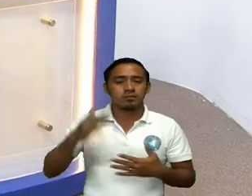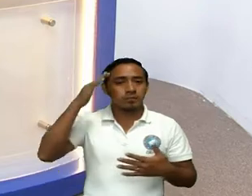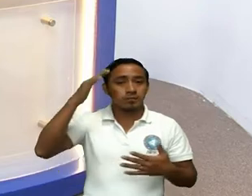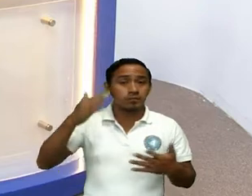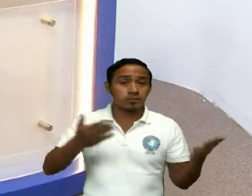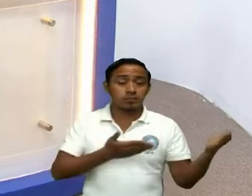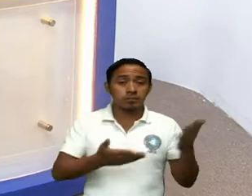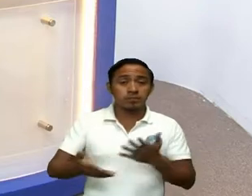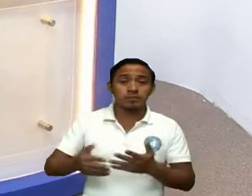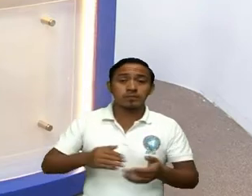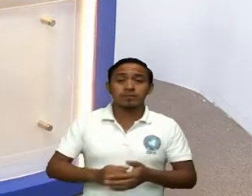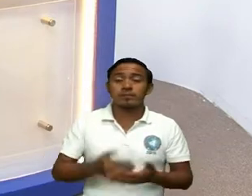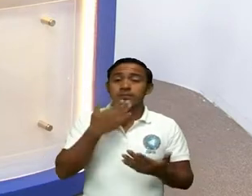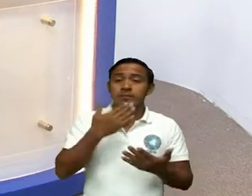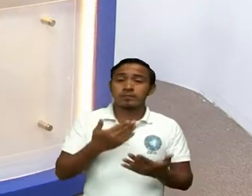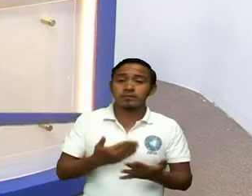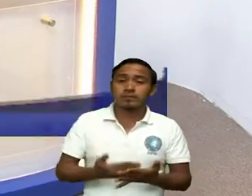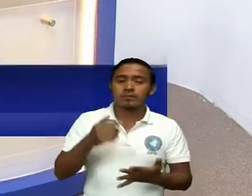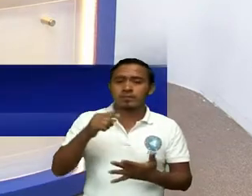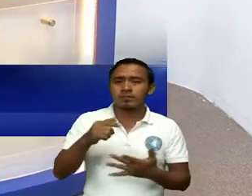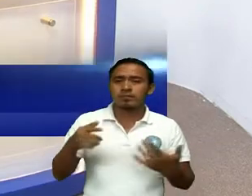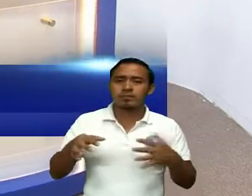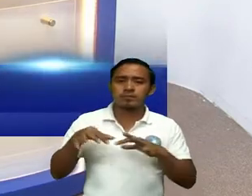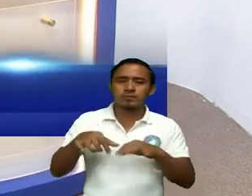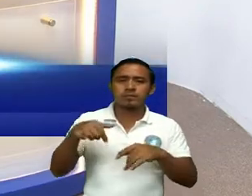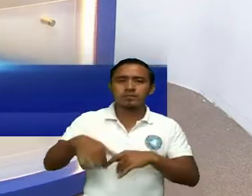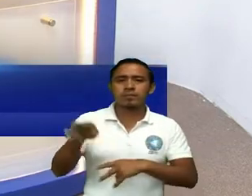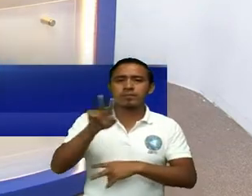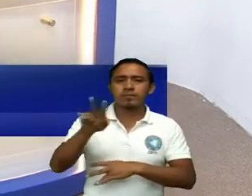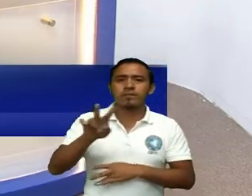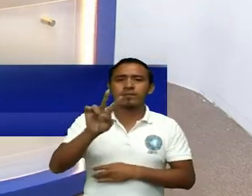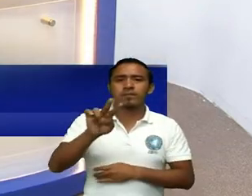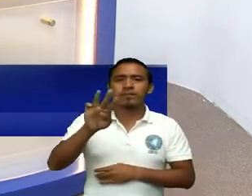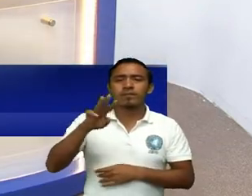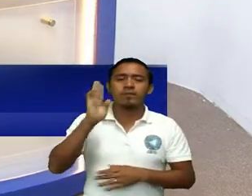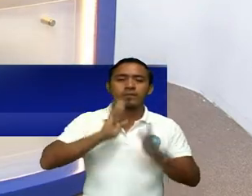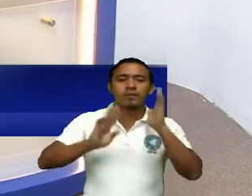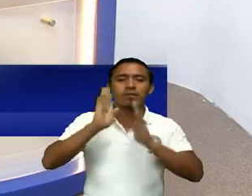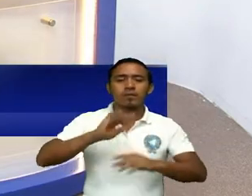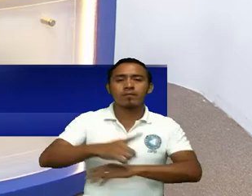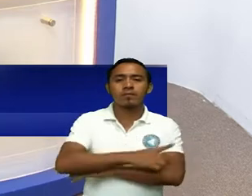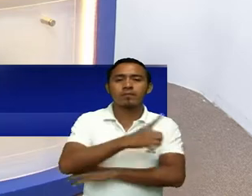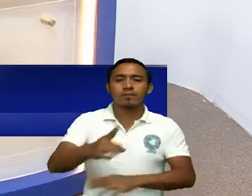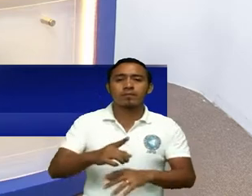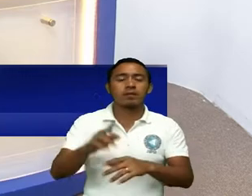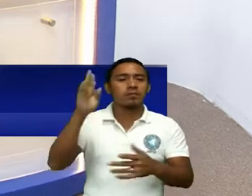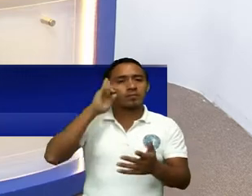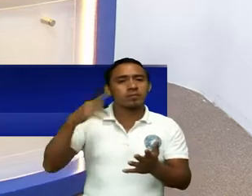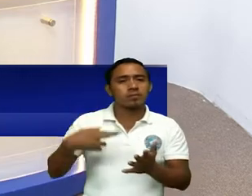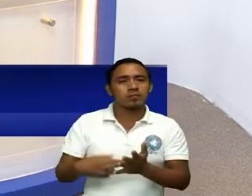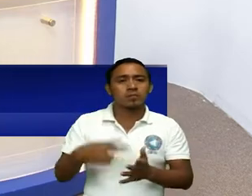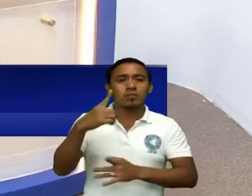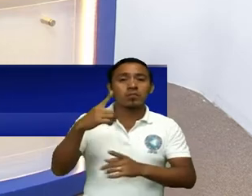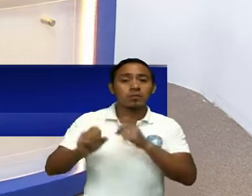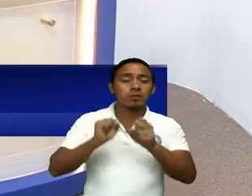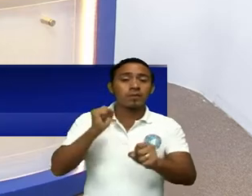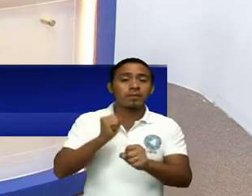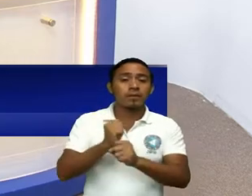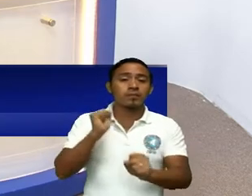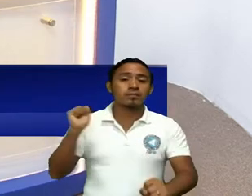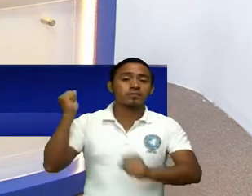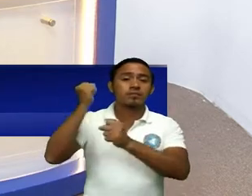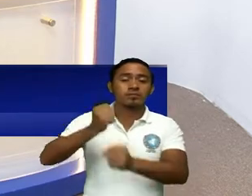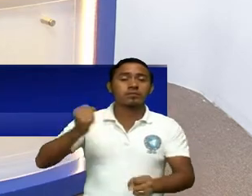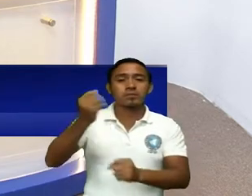¿Qué tal? Bienvenidos. Gracias por estar con nosotros este viernes 23 de agosto, día en que se conmemora un año más de la fundación